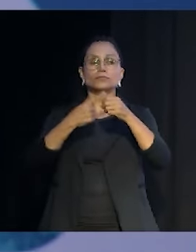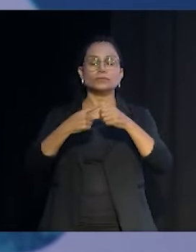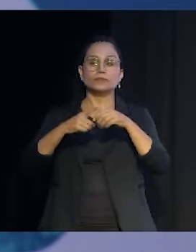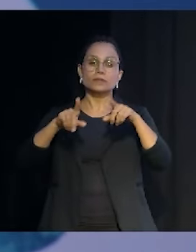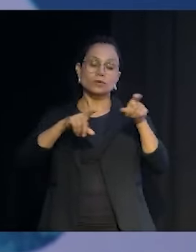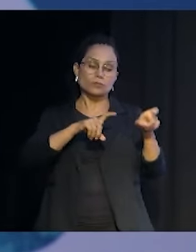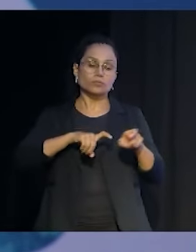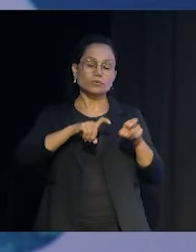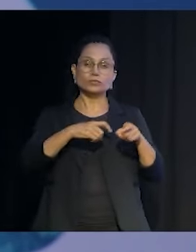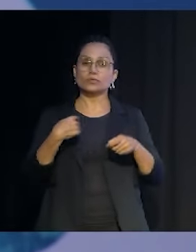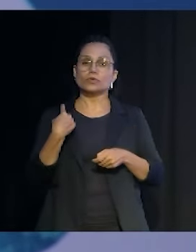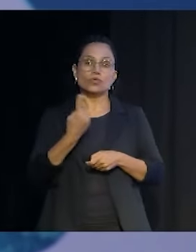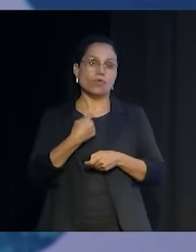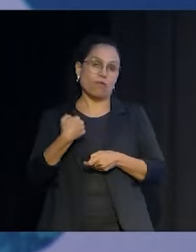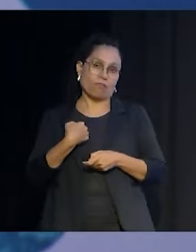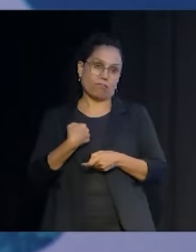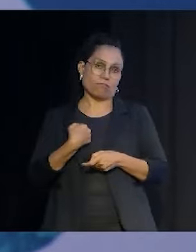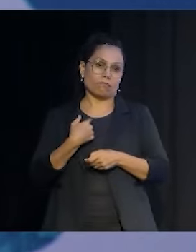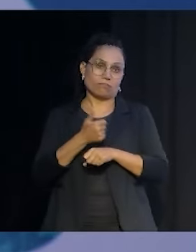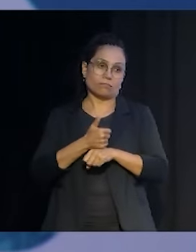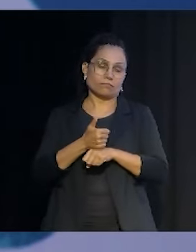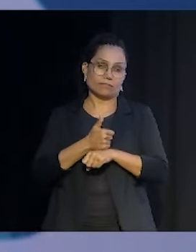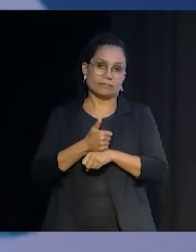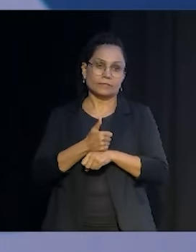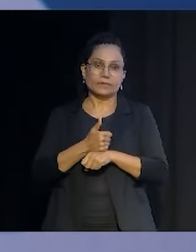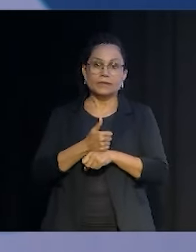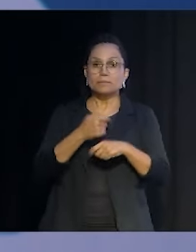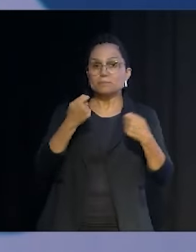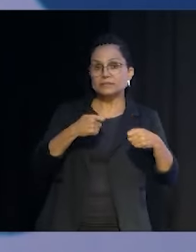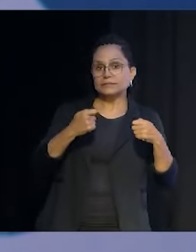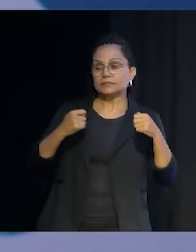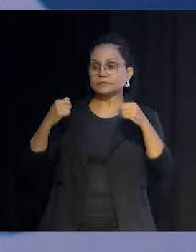el productor rural como yo no hace nada sin la ciudad.